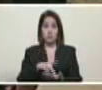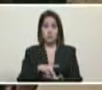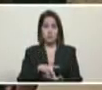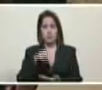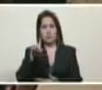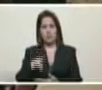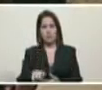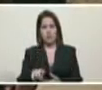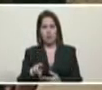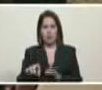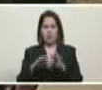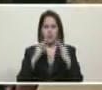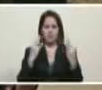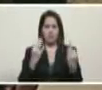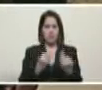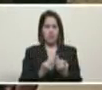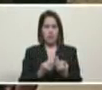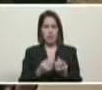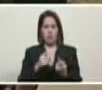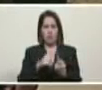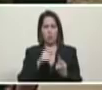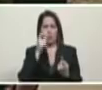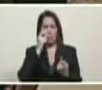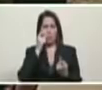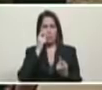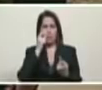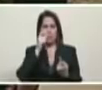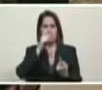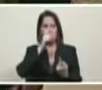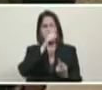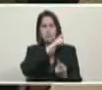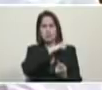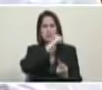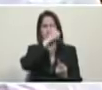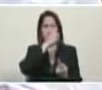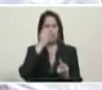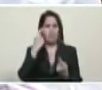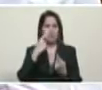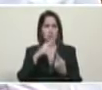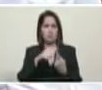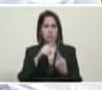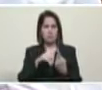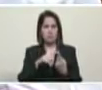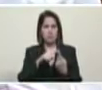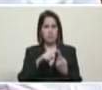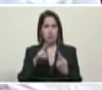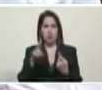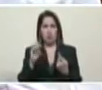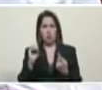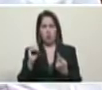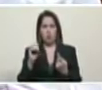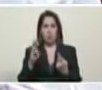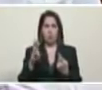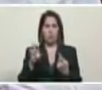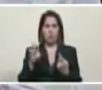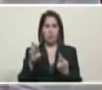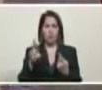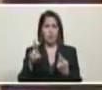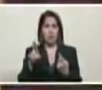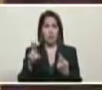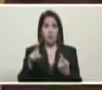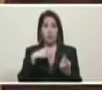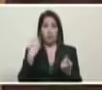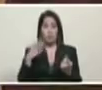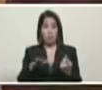los familiares del sargento mayor de tercera, Artona Díaz Robert José, fallecido, quien se